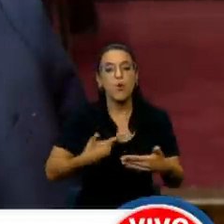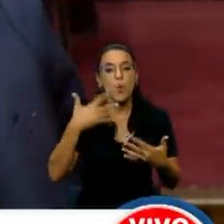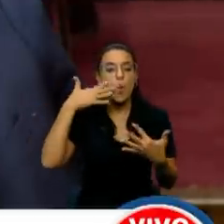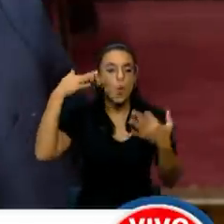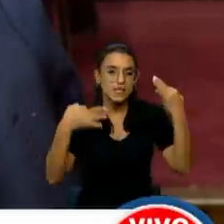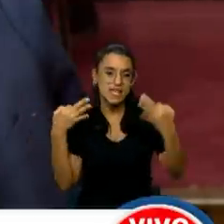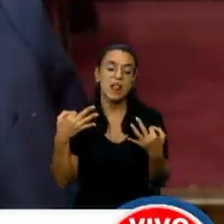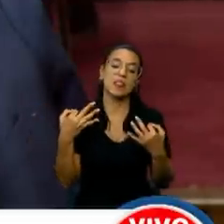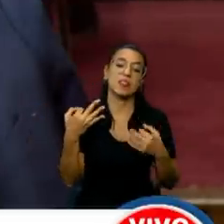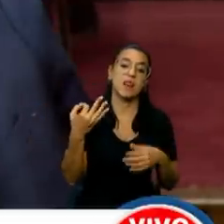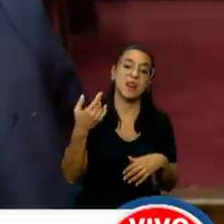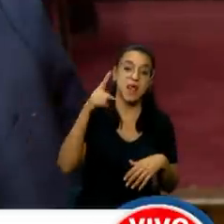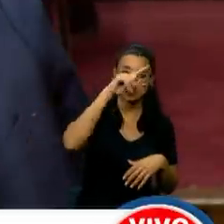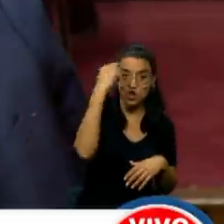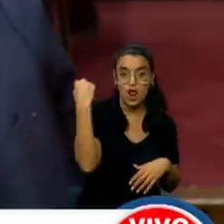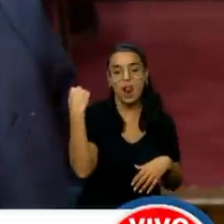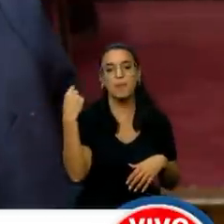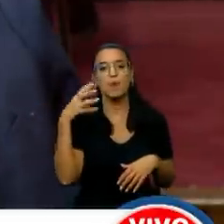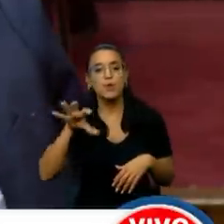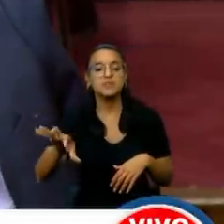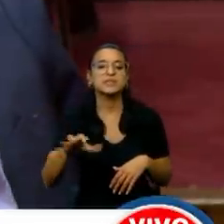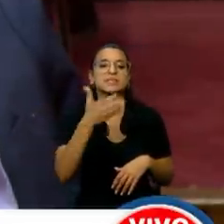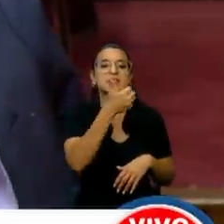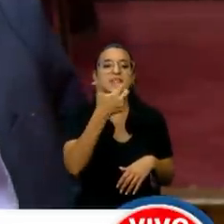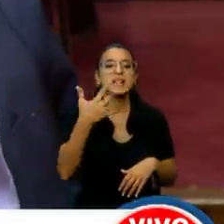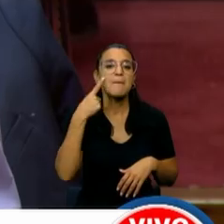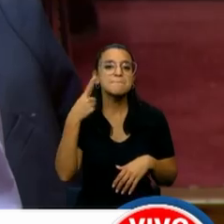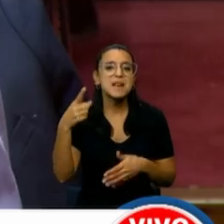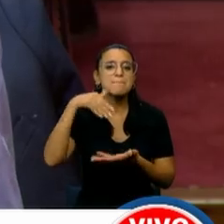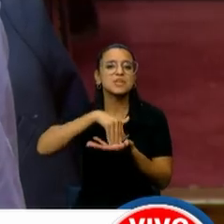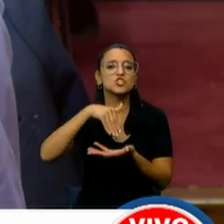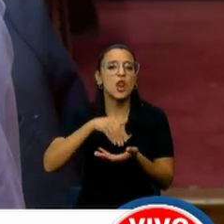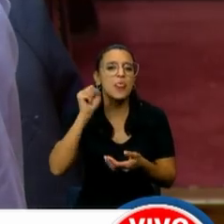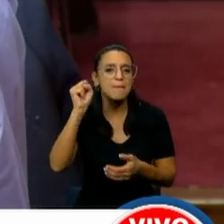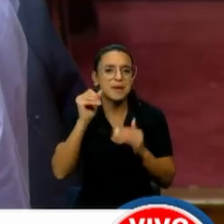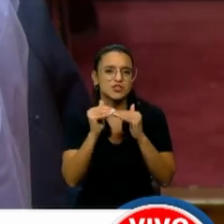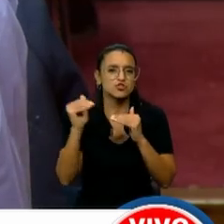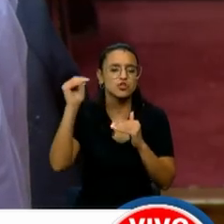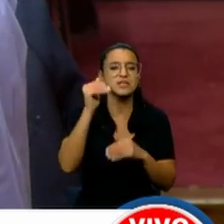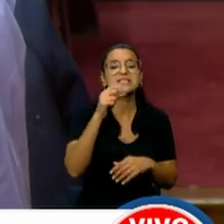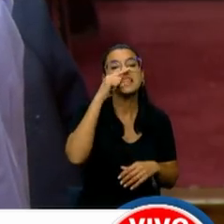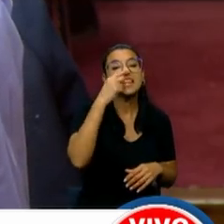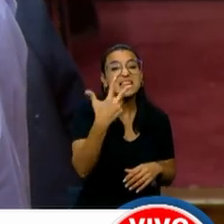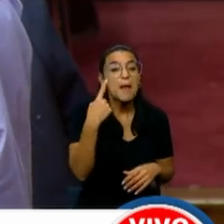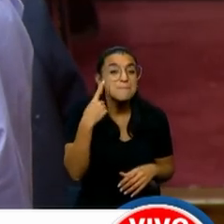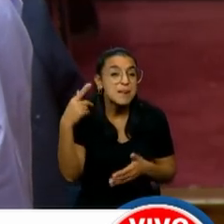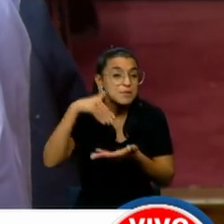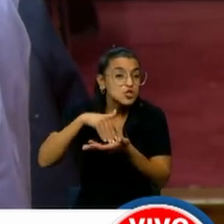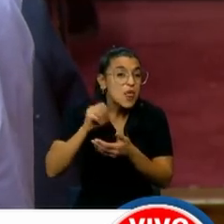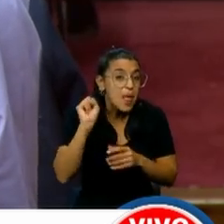provincial va a ascender a 73 mil millones de pesos con 73 mil millones de pesos